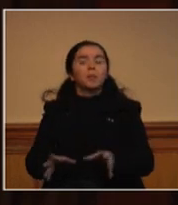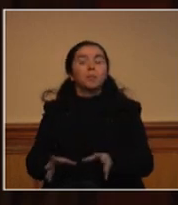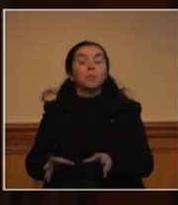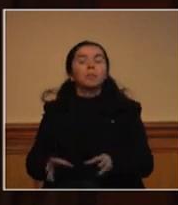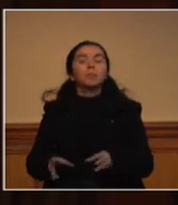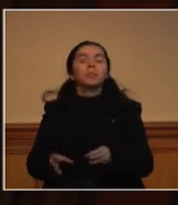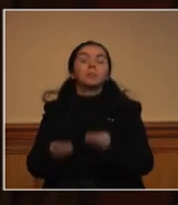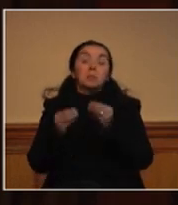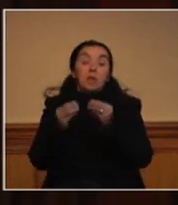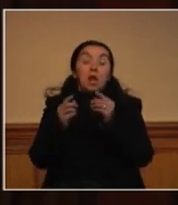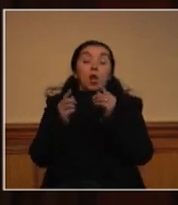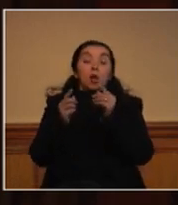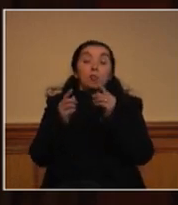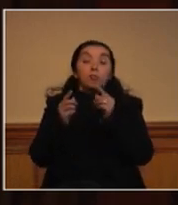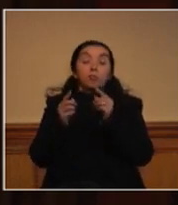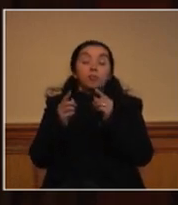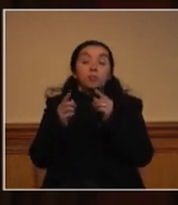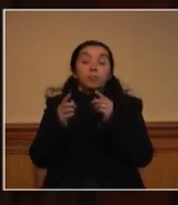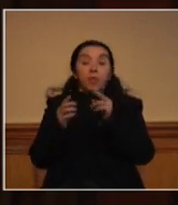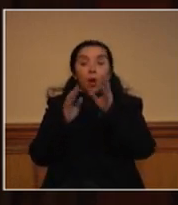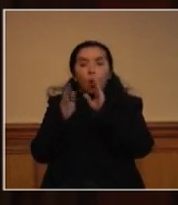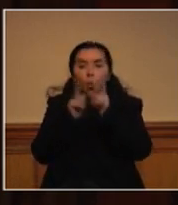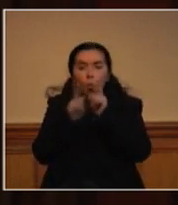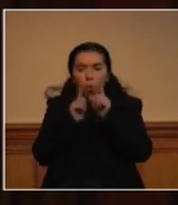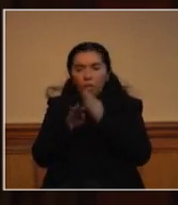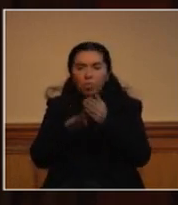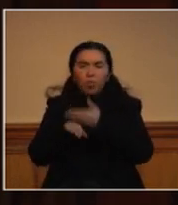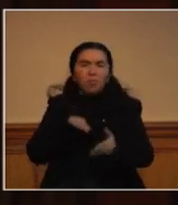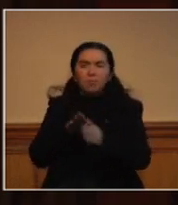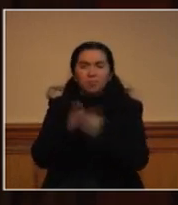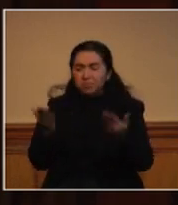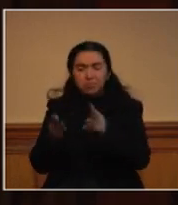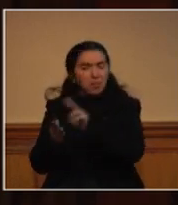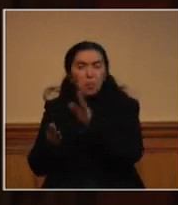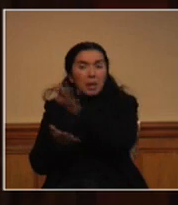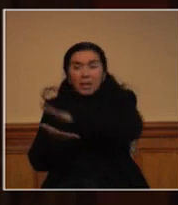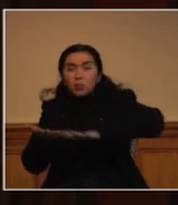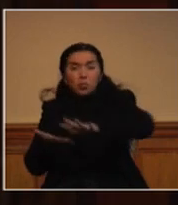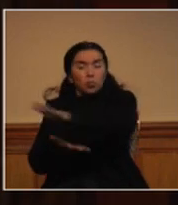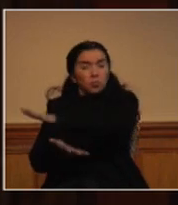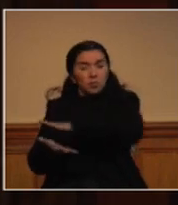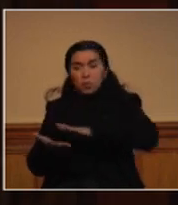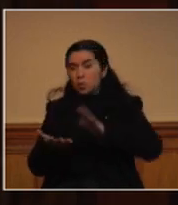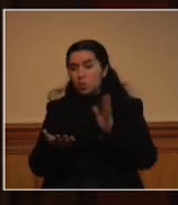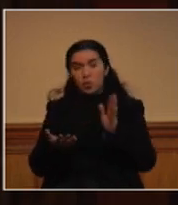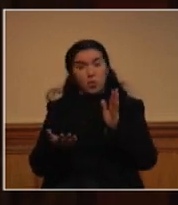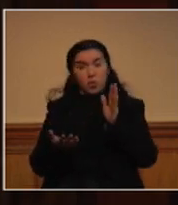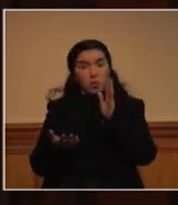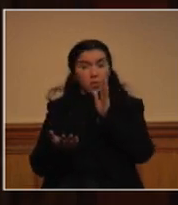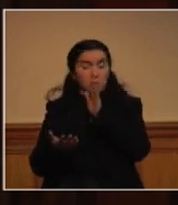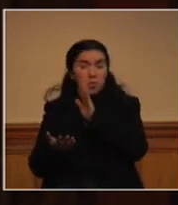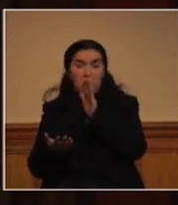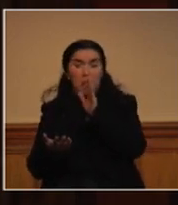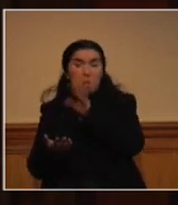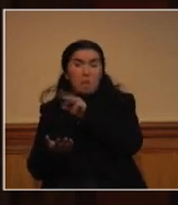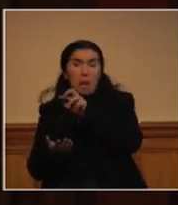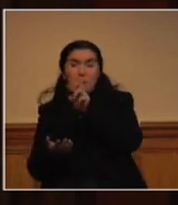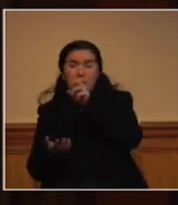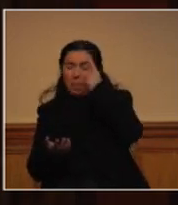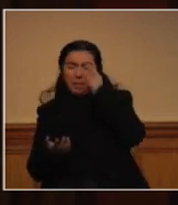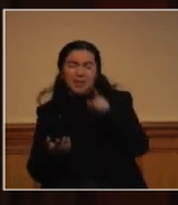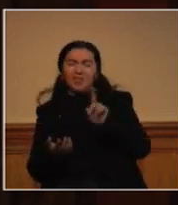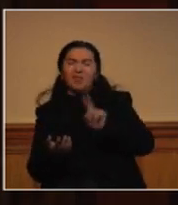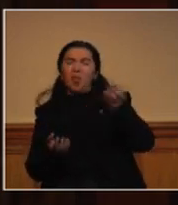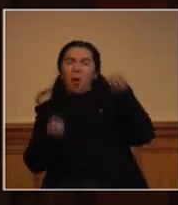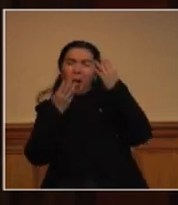hasta tomar contacto con los cuentos, ¿no? Están en entornos donde los padres no tienen expectativas de aprendizaje,